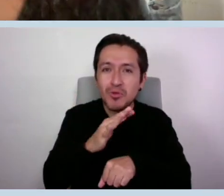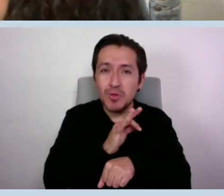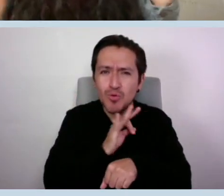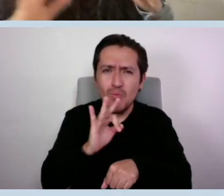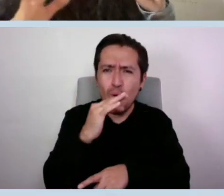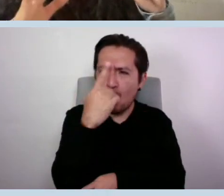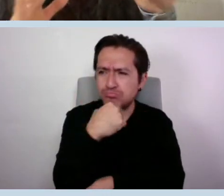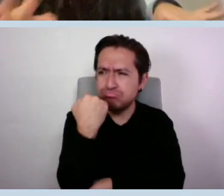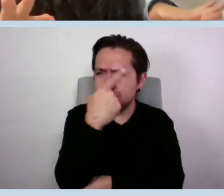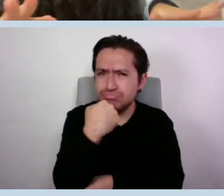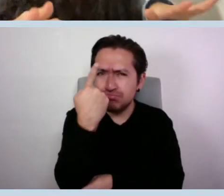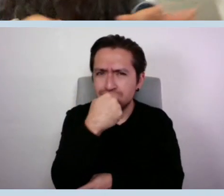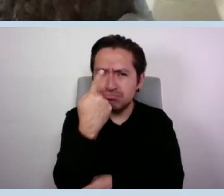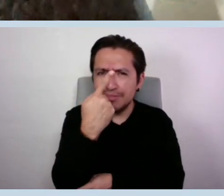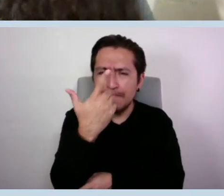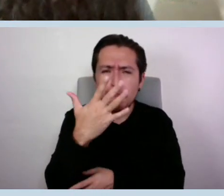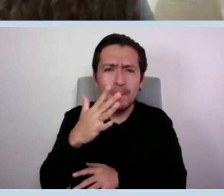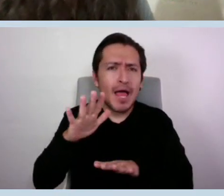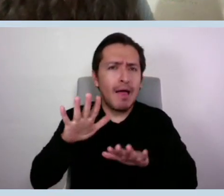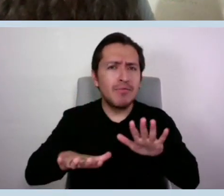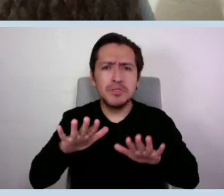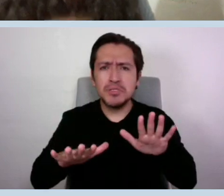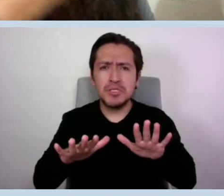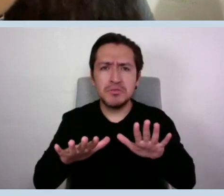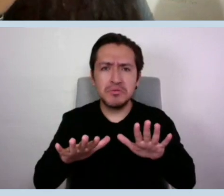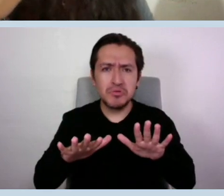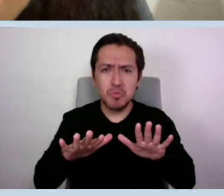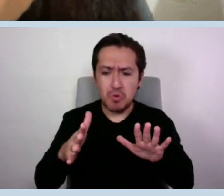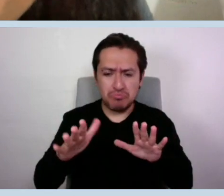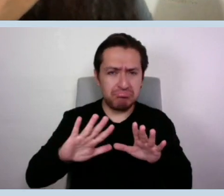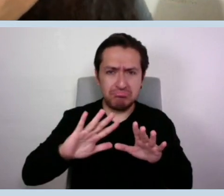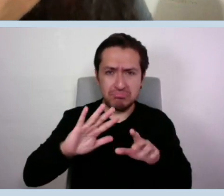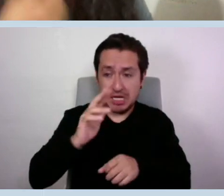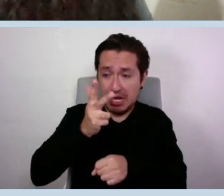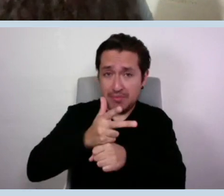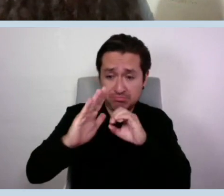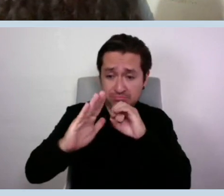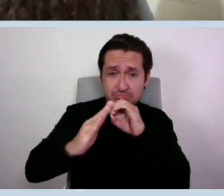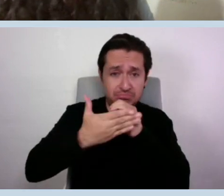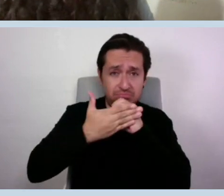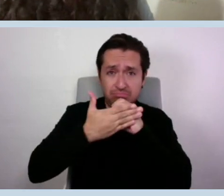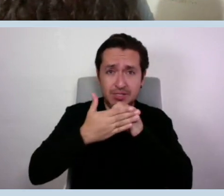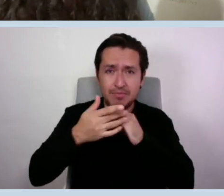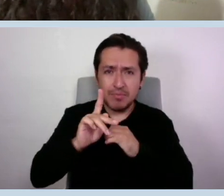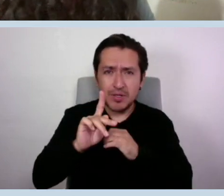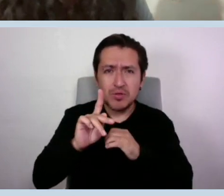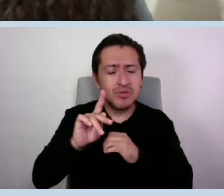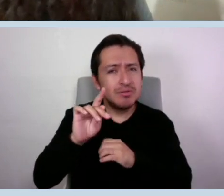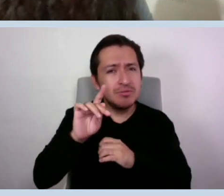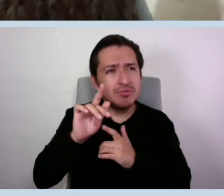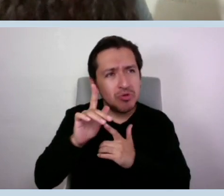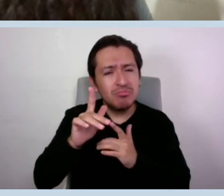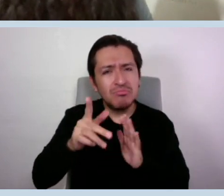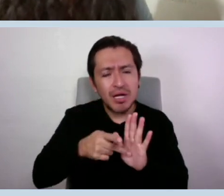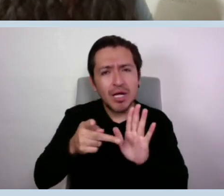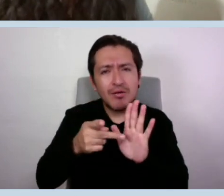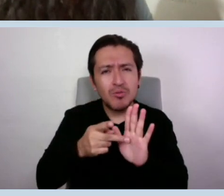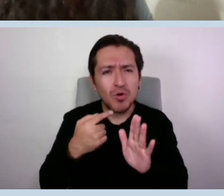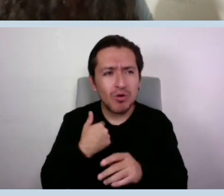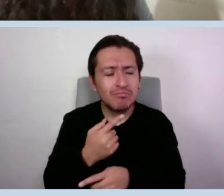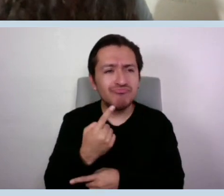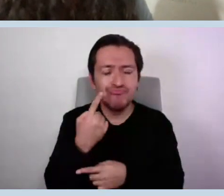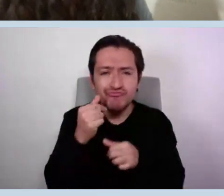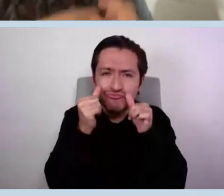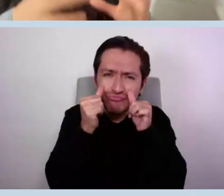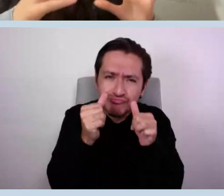apuntes a veces nadie tenía prendida siquiera la cámara pero estábamos escuchando a la otra su opinión Cómo vivía la formación